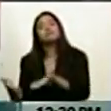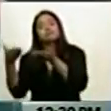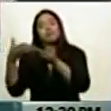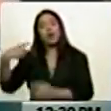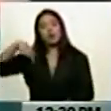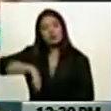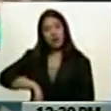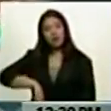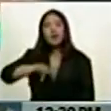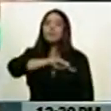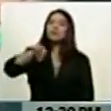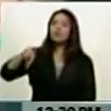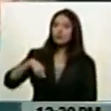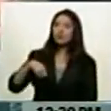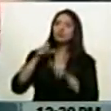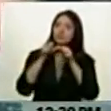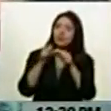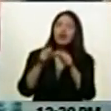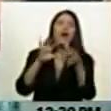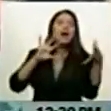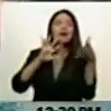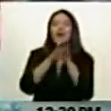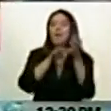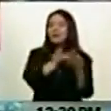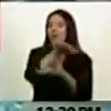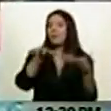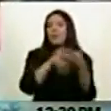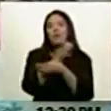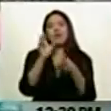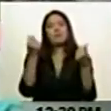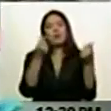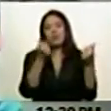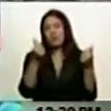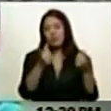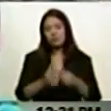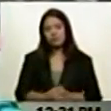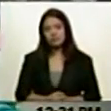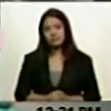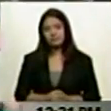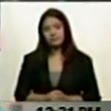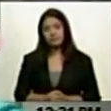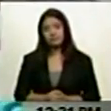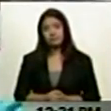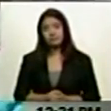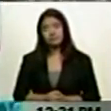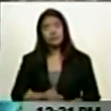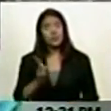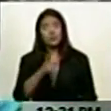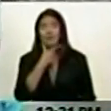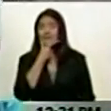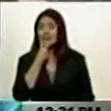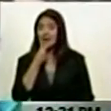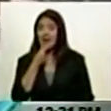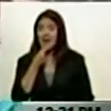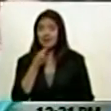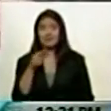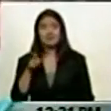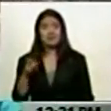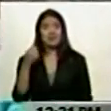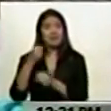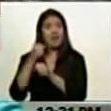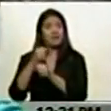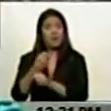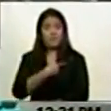que nosotros podamos superar esta emergencia económica. No es fácil estar en los zapatos del presidente.